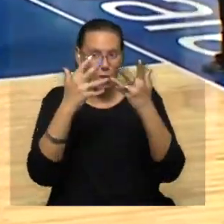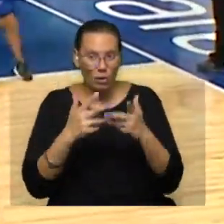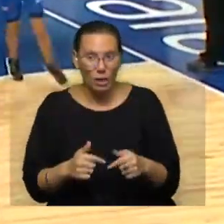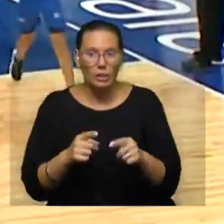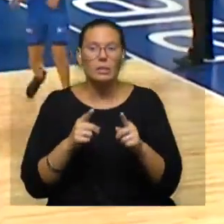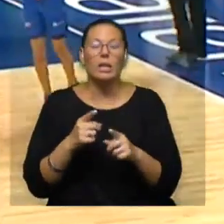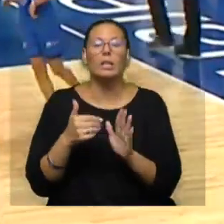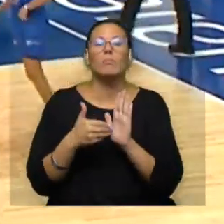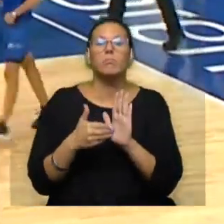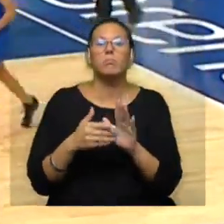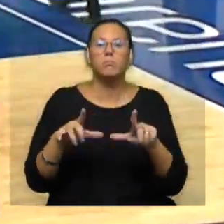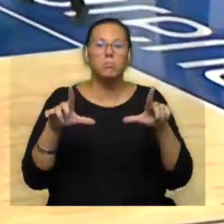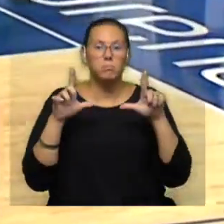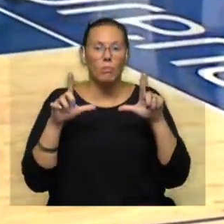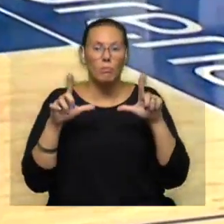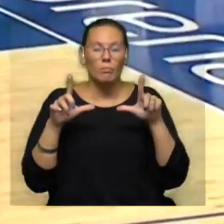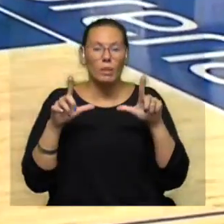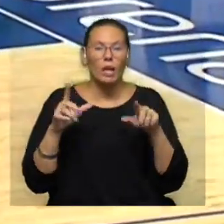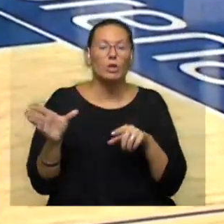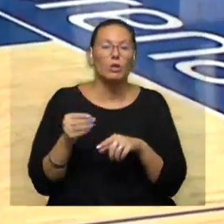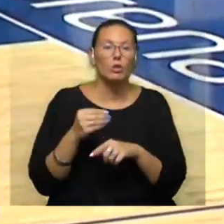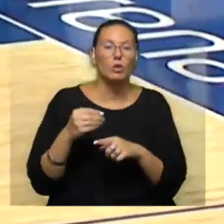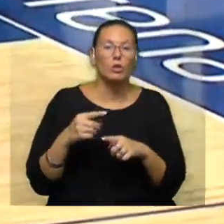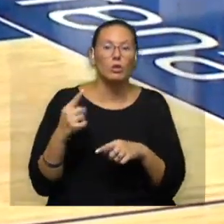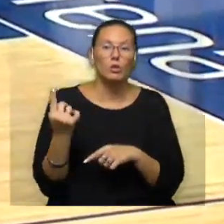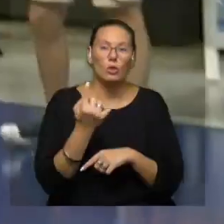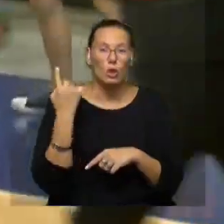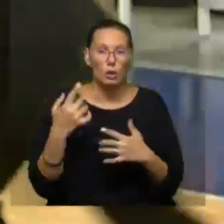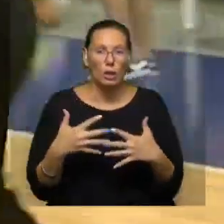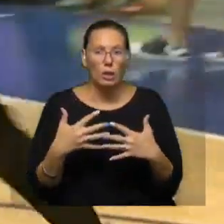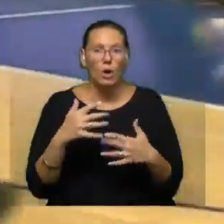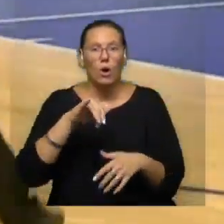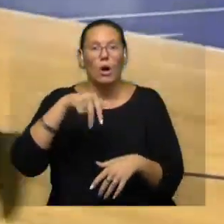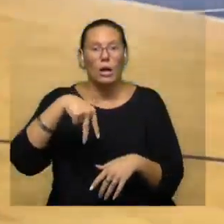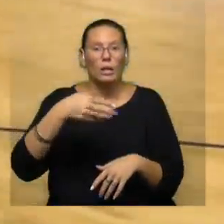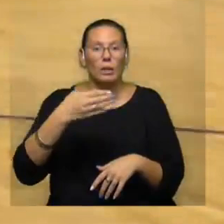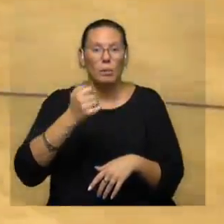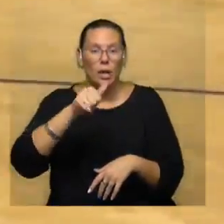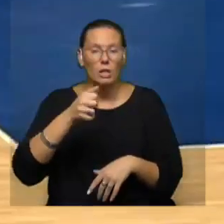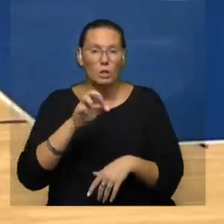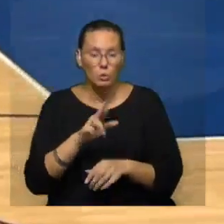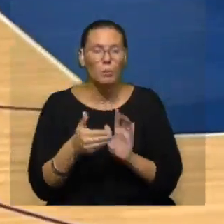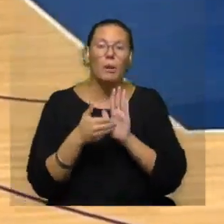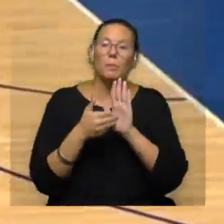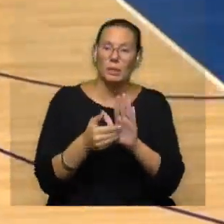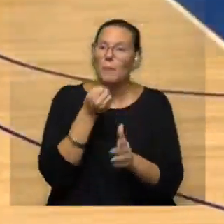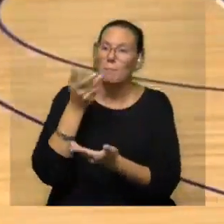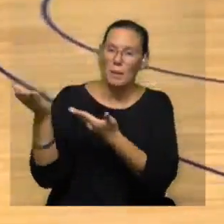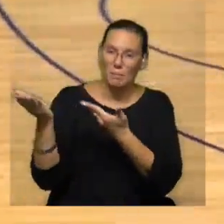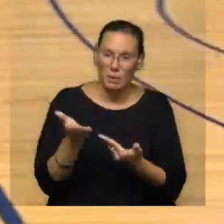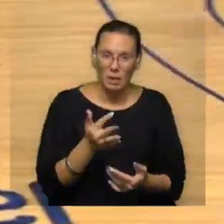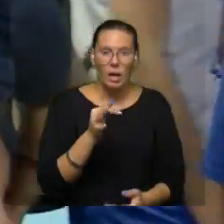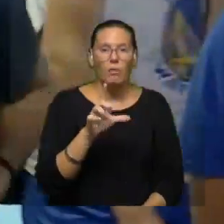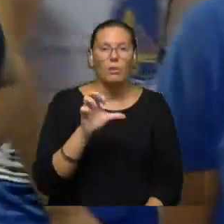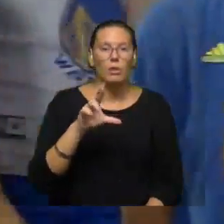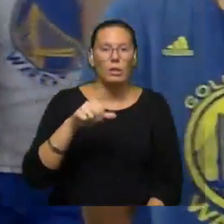de las protagonistas que estuvieron fuertemente en todo lo que fue el torneo de la NBA Junior. Así que bueno, me voy a acercar y las voy a presentar. Bienvenidas Florencia y